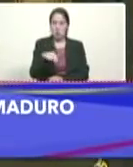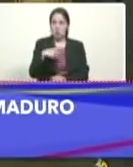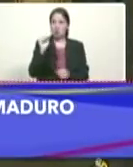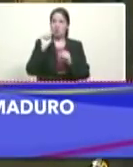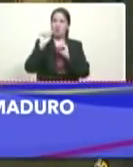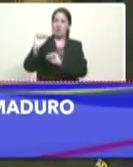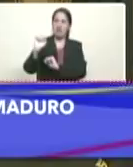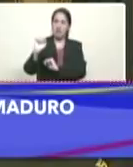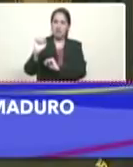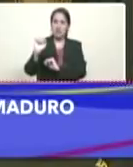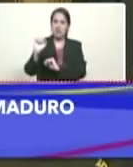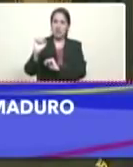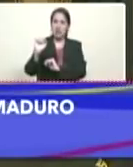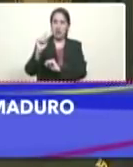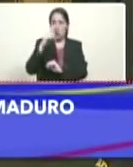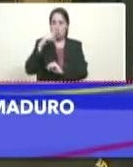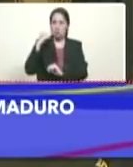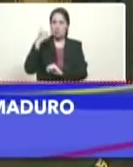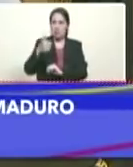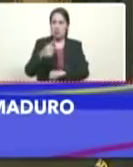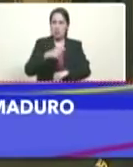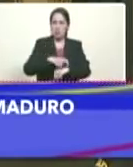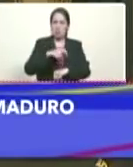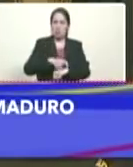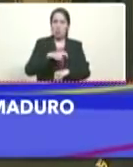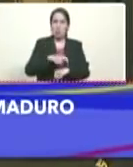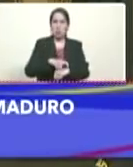mayoritariamente durante un buen tiempo